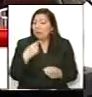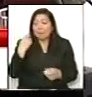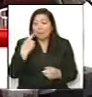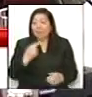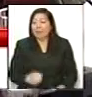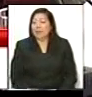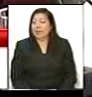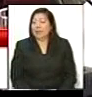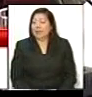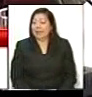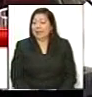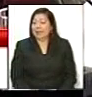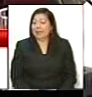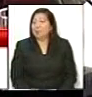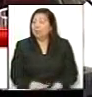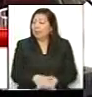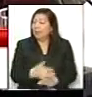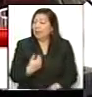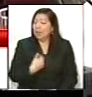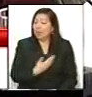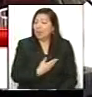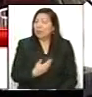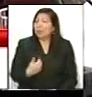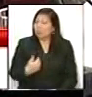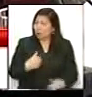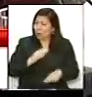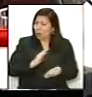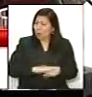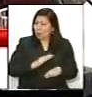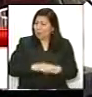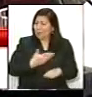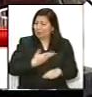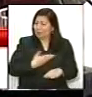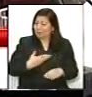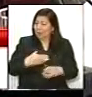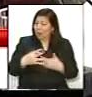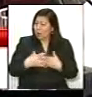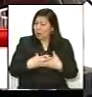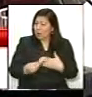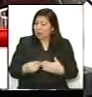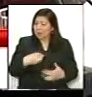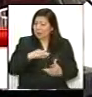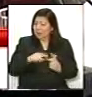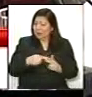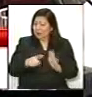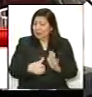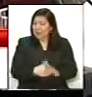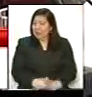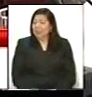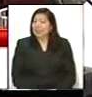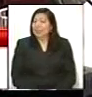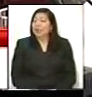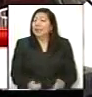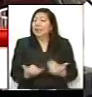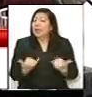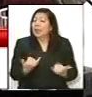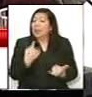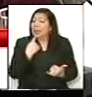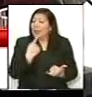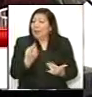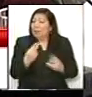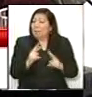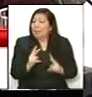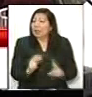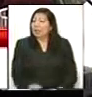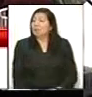política y hacerle un plan de gobierno. Yo tengo la culpa de que el Ejecutivo se haya copiado mi iniciativa legislativa y que ahora pretenda que se